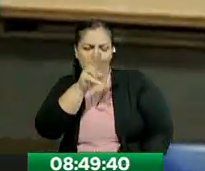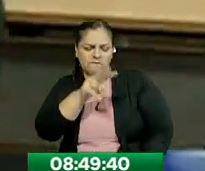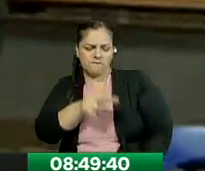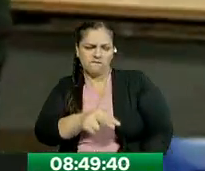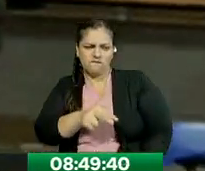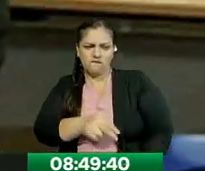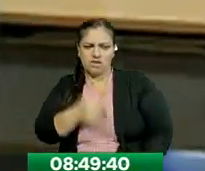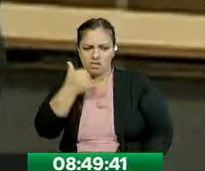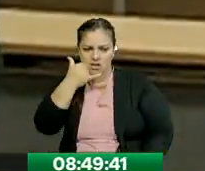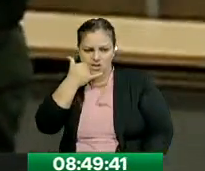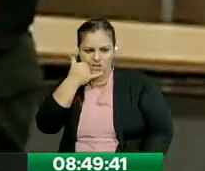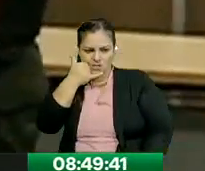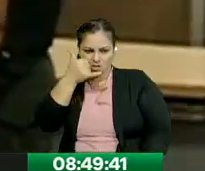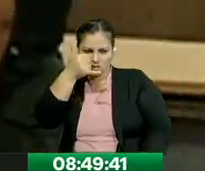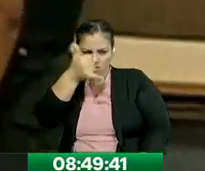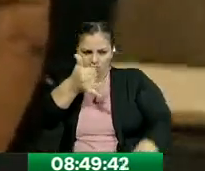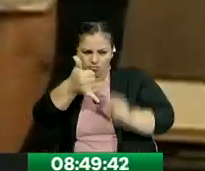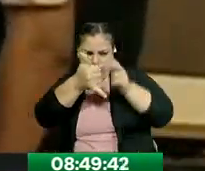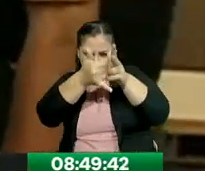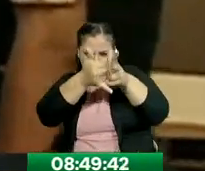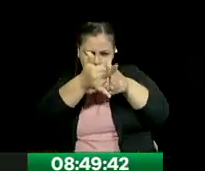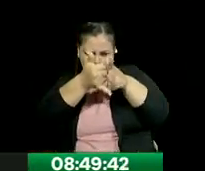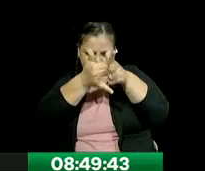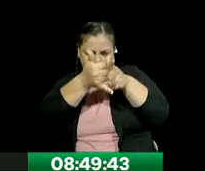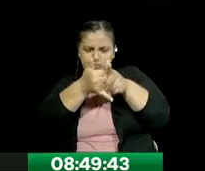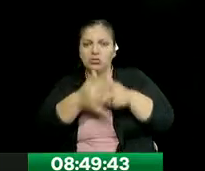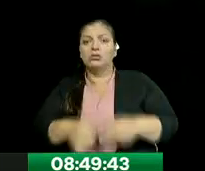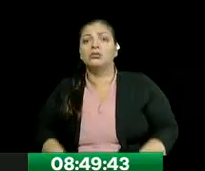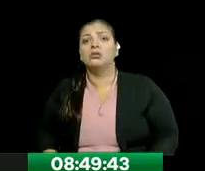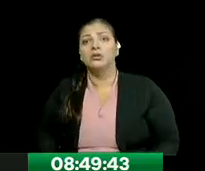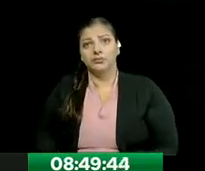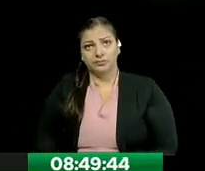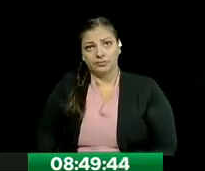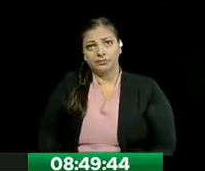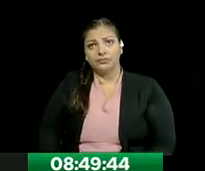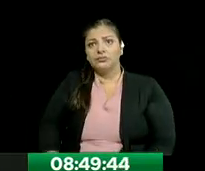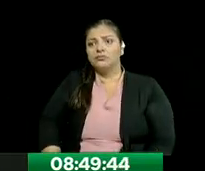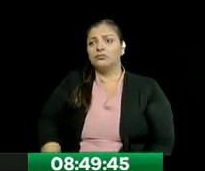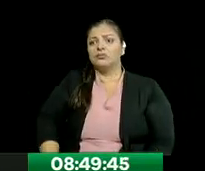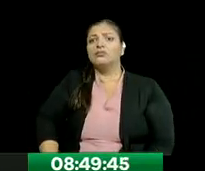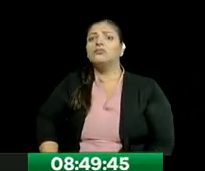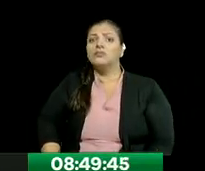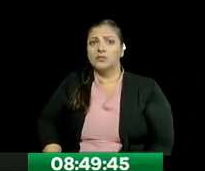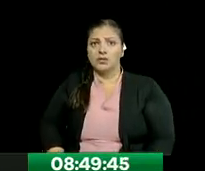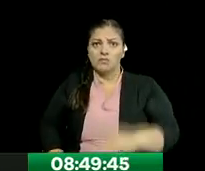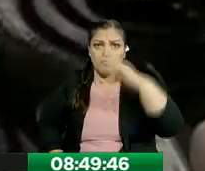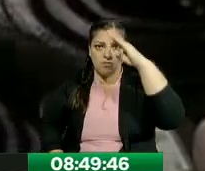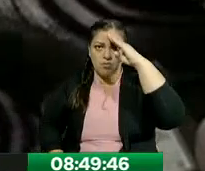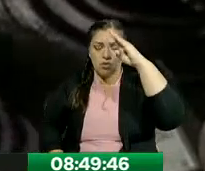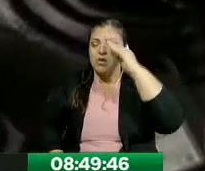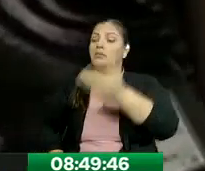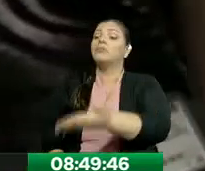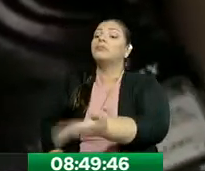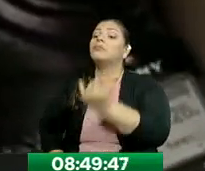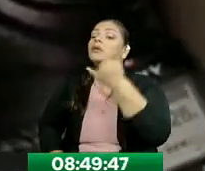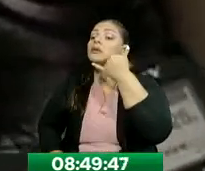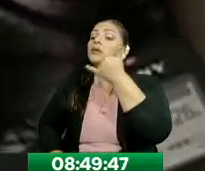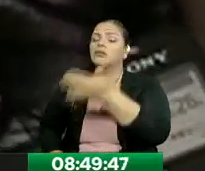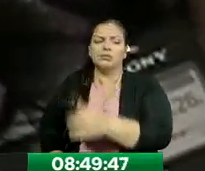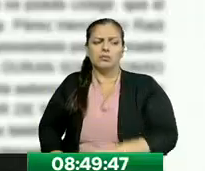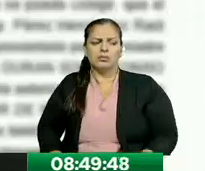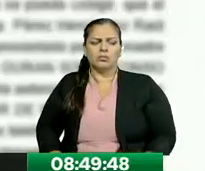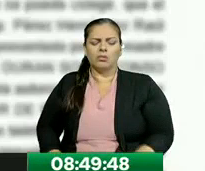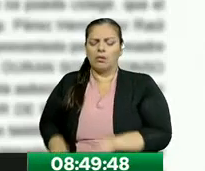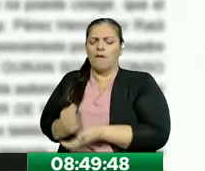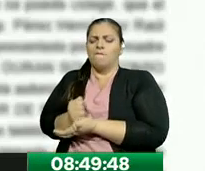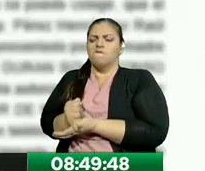borrar evidencia si tenía alguna cosa. Entonces, si delante de la policía lo quiso borrar, tuvimos que quitarle el teléfono a la